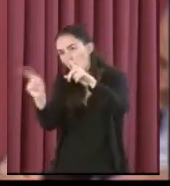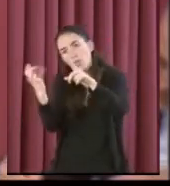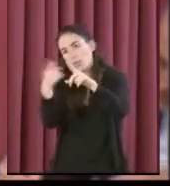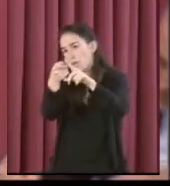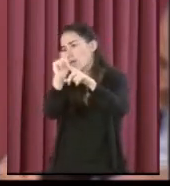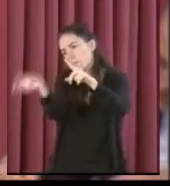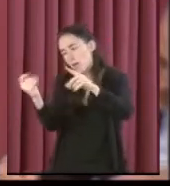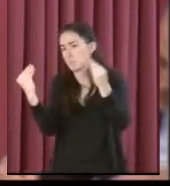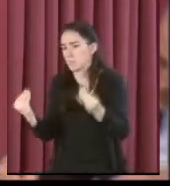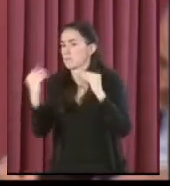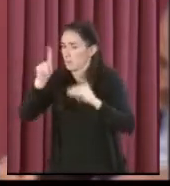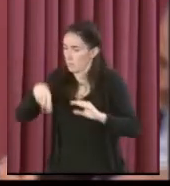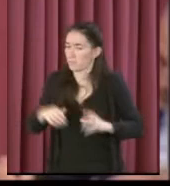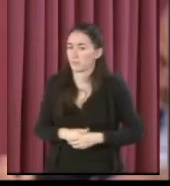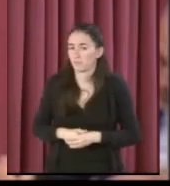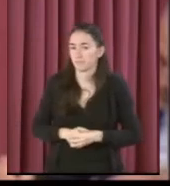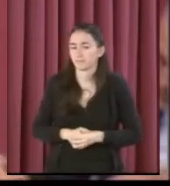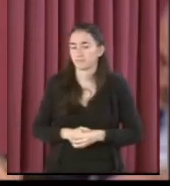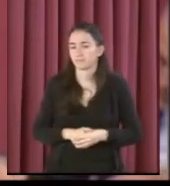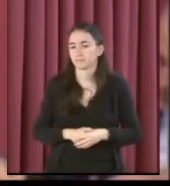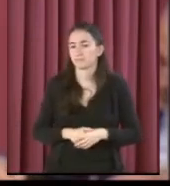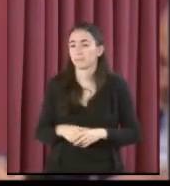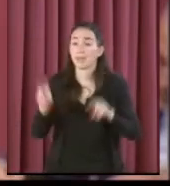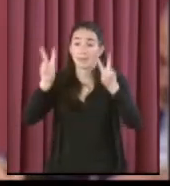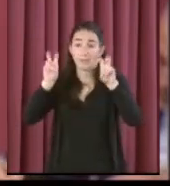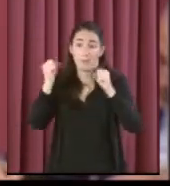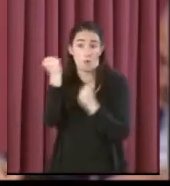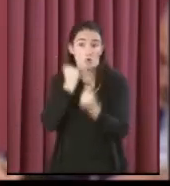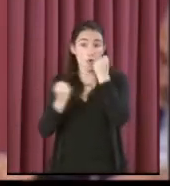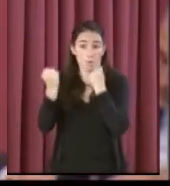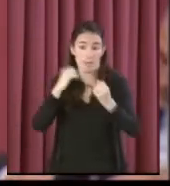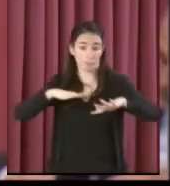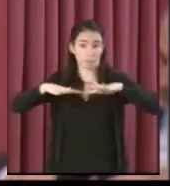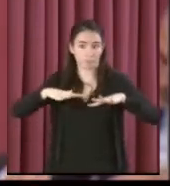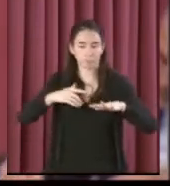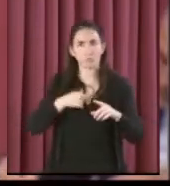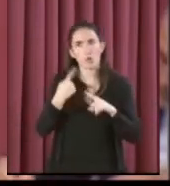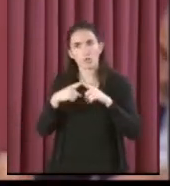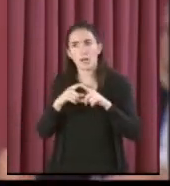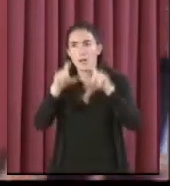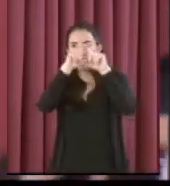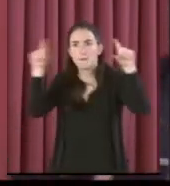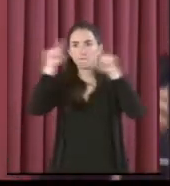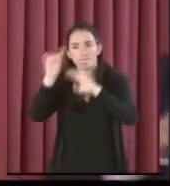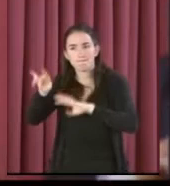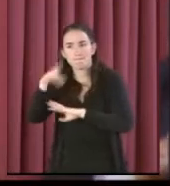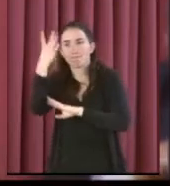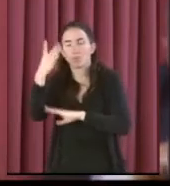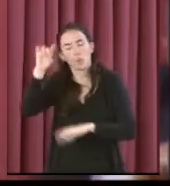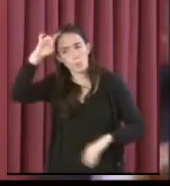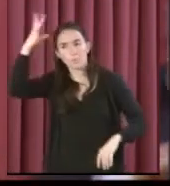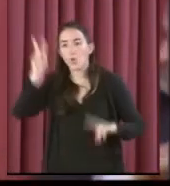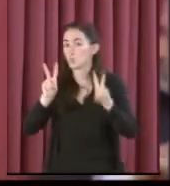Si hablamos de dinamismo económico, tenemos que dedicar un espacio destacado a los emprendedores, que son en buena medida